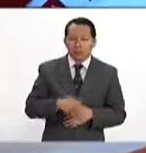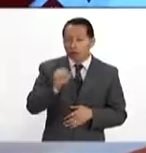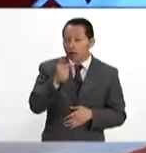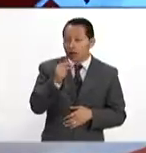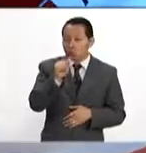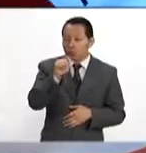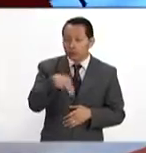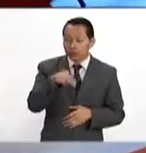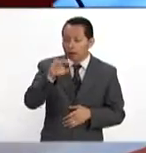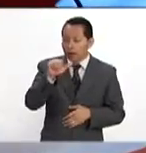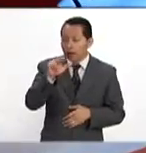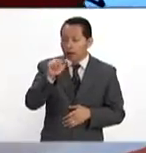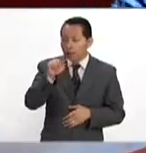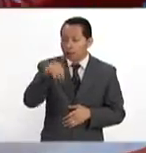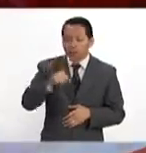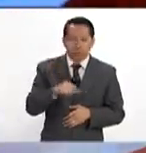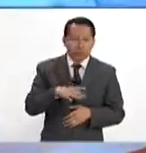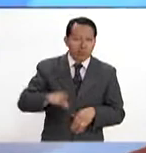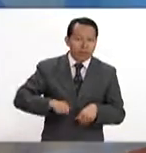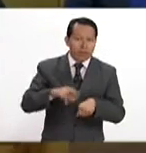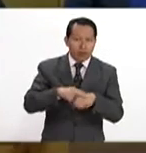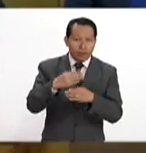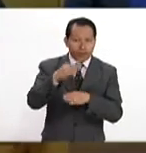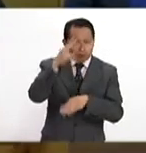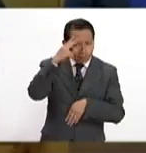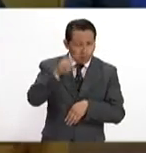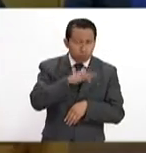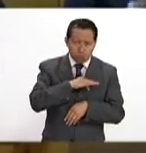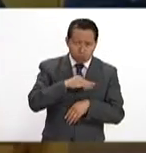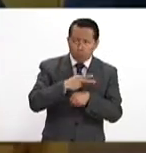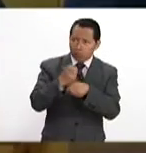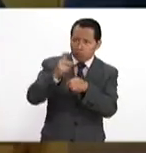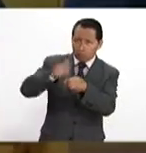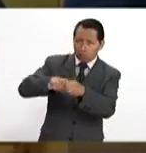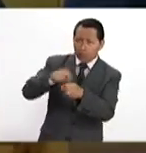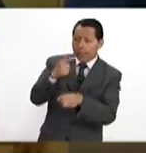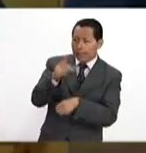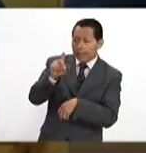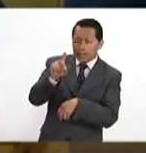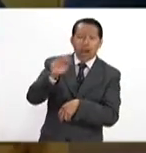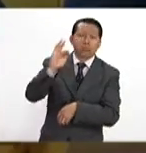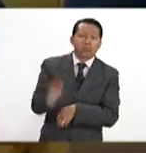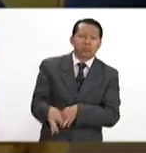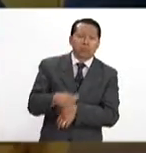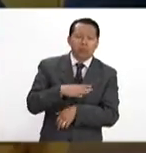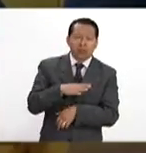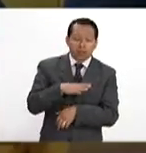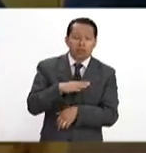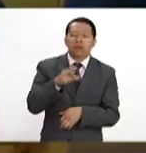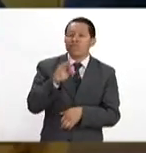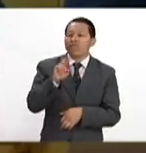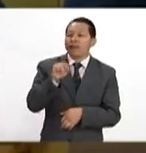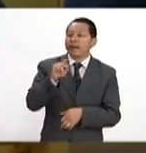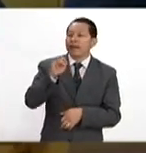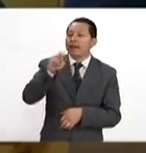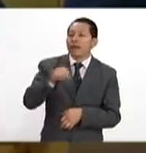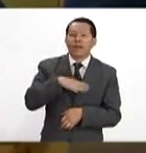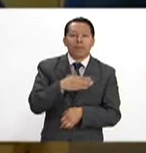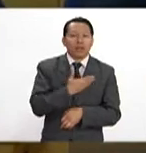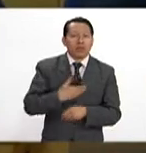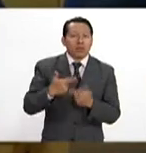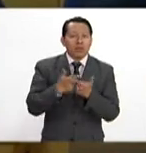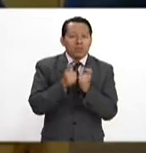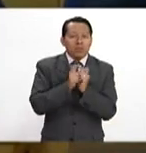Agustín Carstens, gobernador del Banco de México, aceptó la invitación para integrarse al G30. De acuerdo con Jakob Frenkel, presidente del